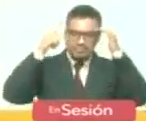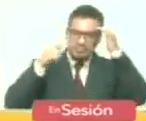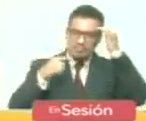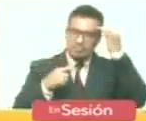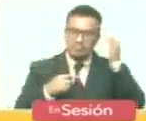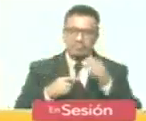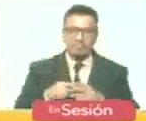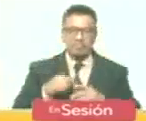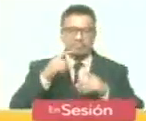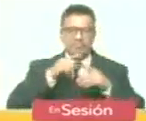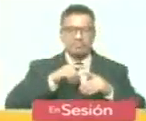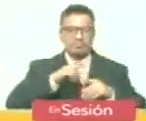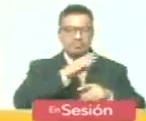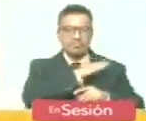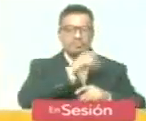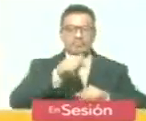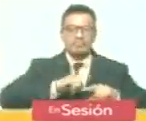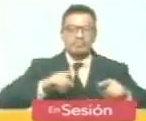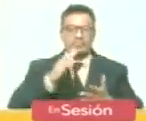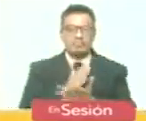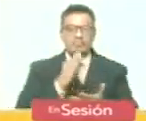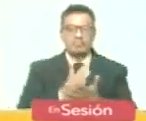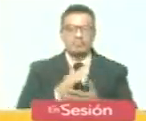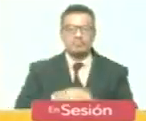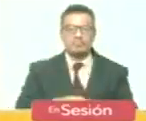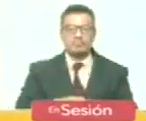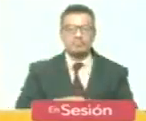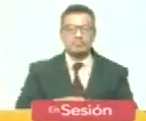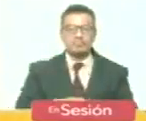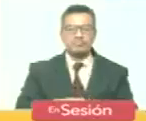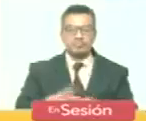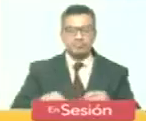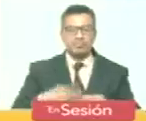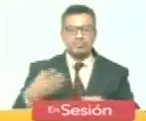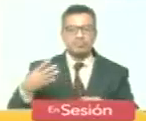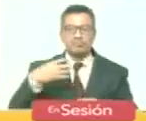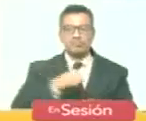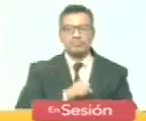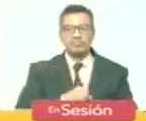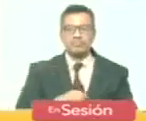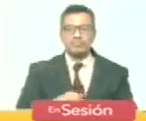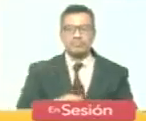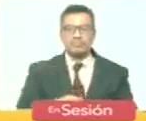el comandante de siempre, que logró